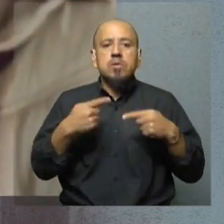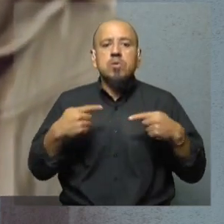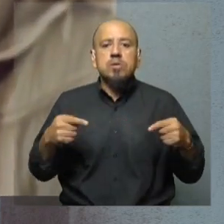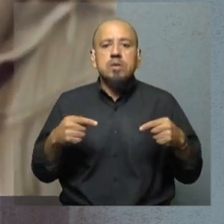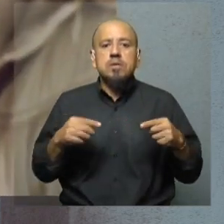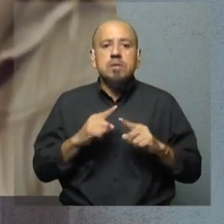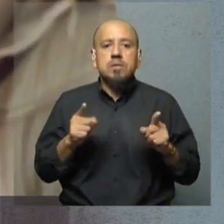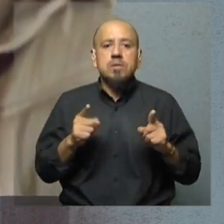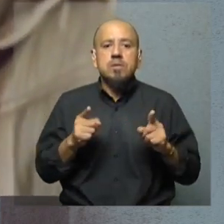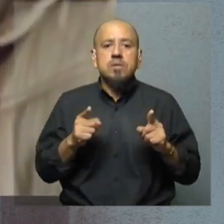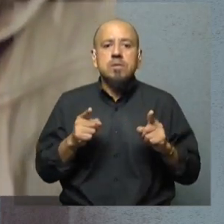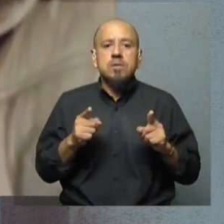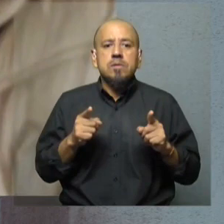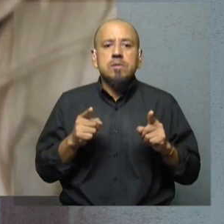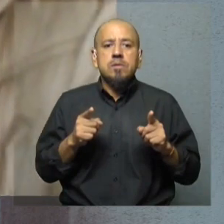comunes